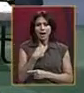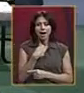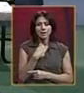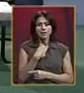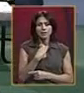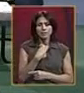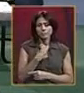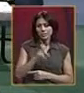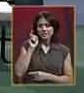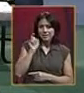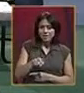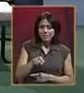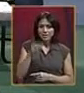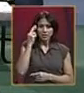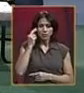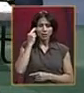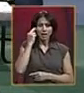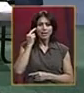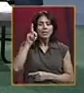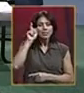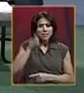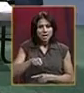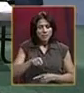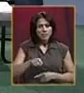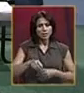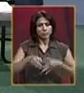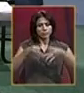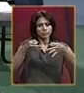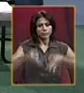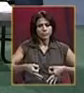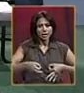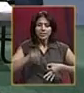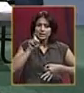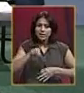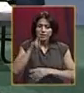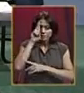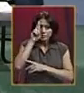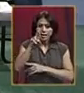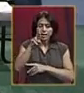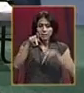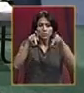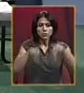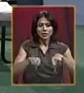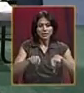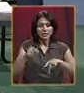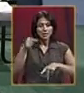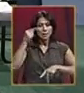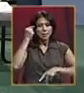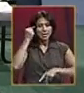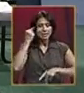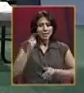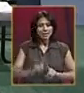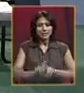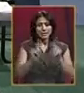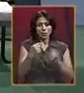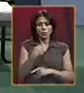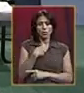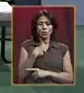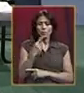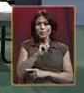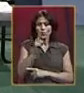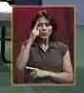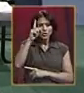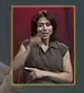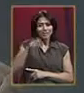que razonar, hay que guardar las formas, hay que respetar a quienes piensan distinto de uno, y no hay que suponer que todo aquel que